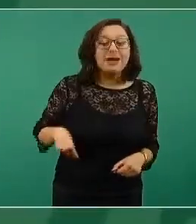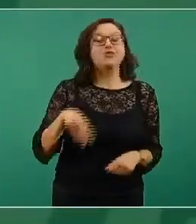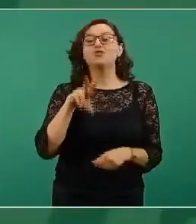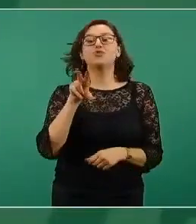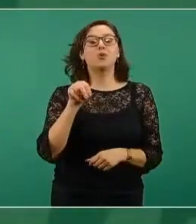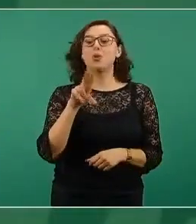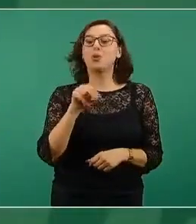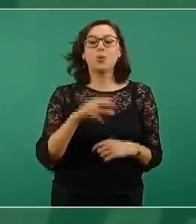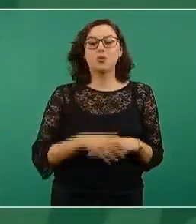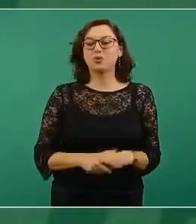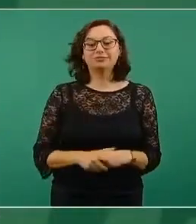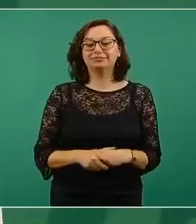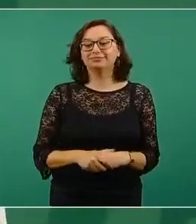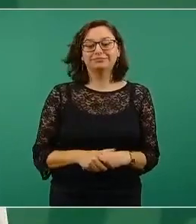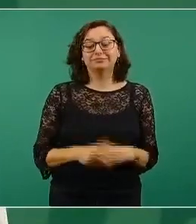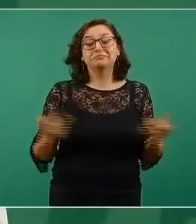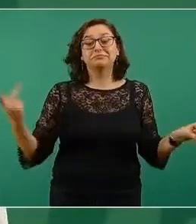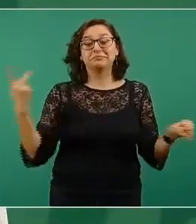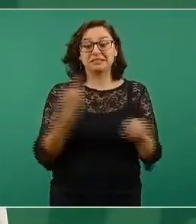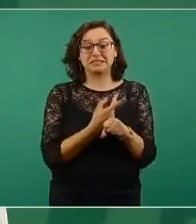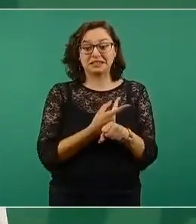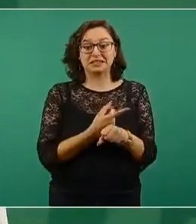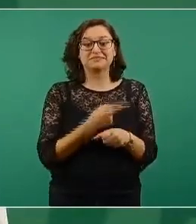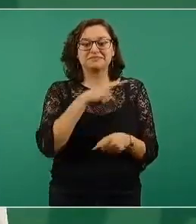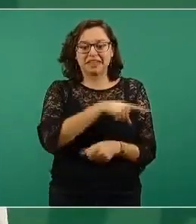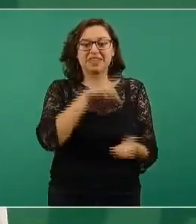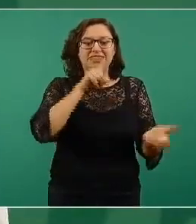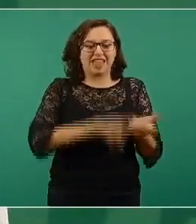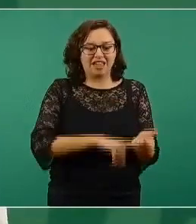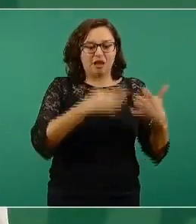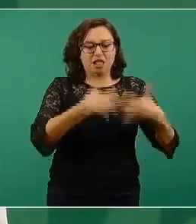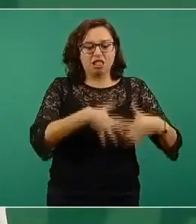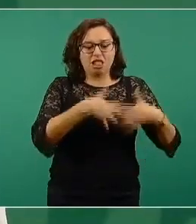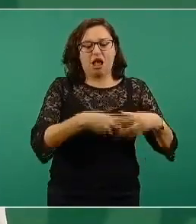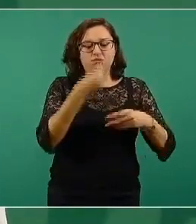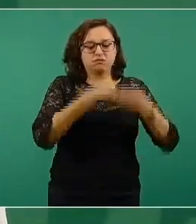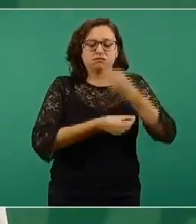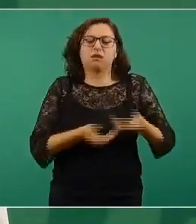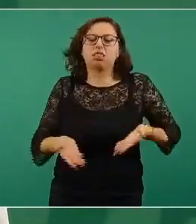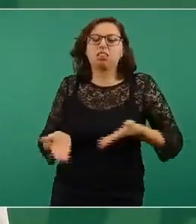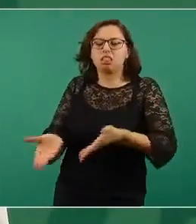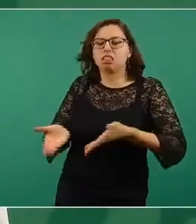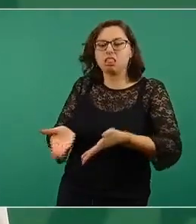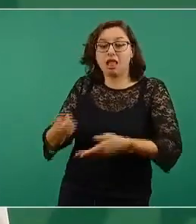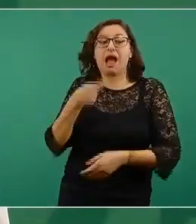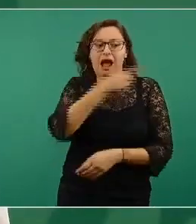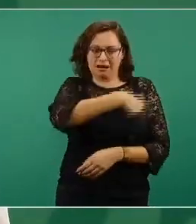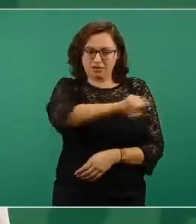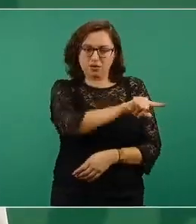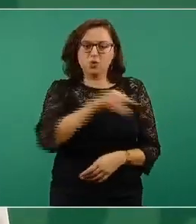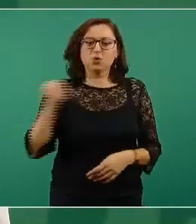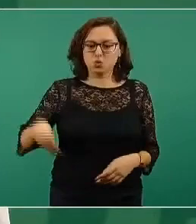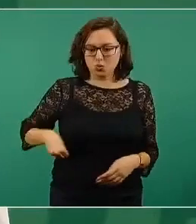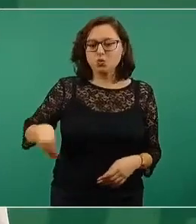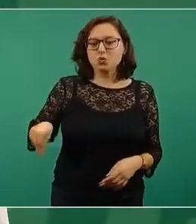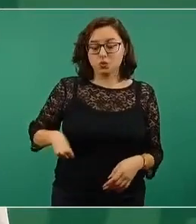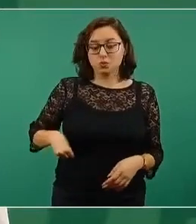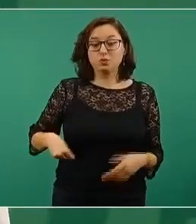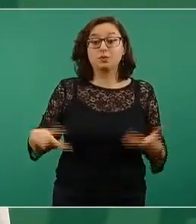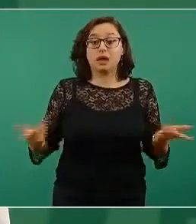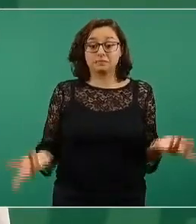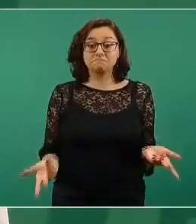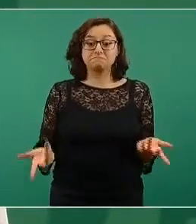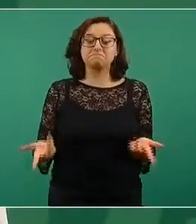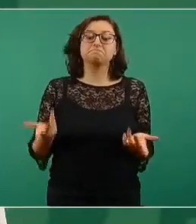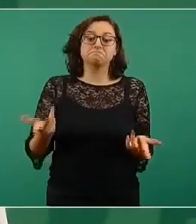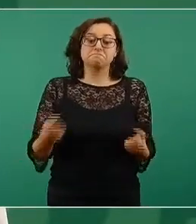está invadido por este tipo de productos. Entonces, la mala salud de las mexicanas y los mexicanos, el daño ambiental, por